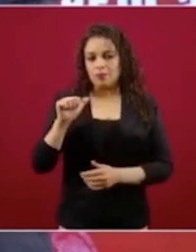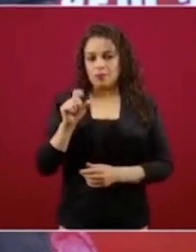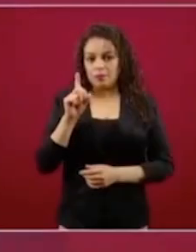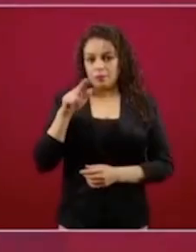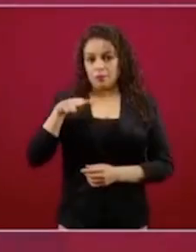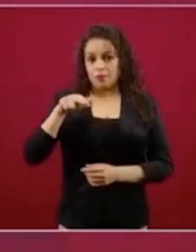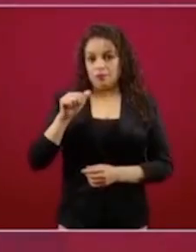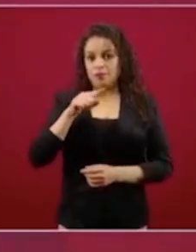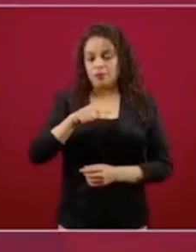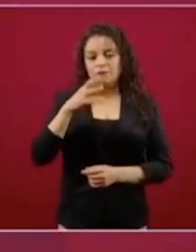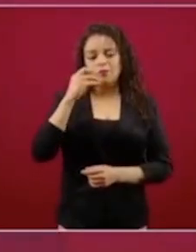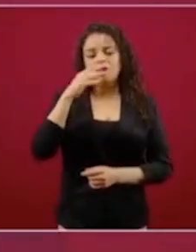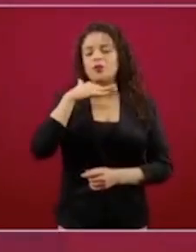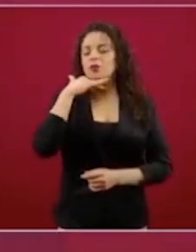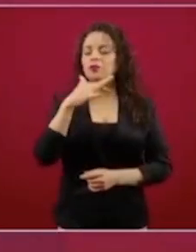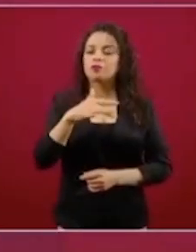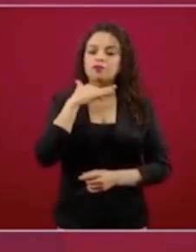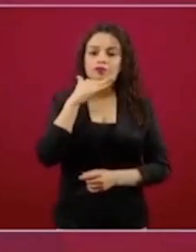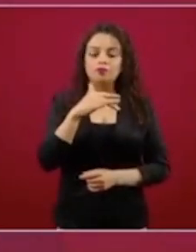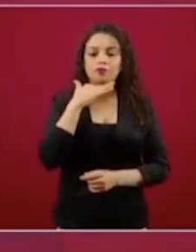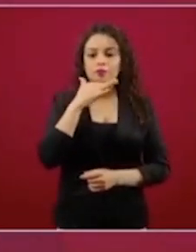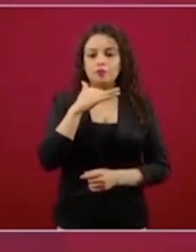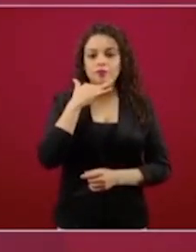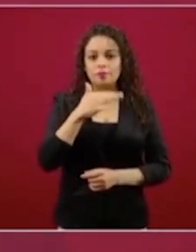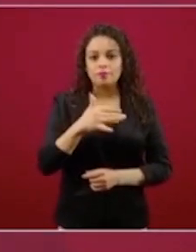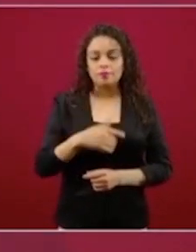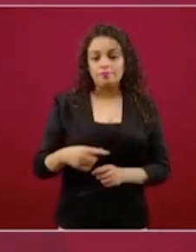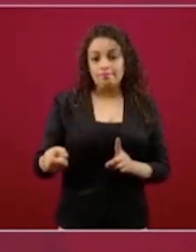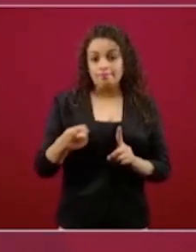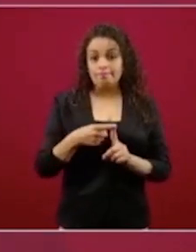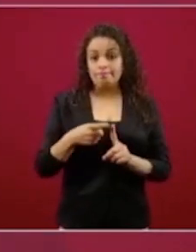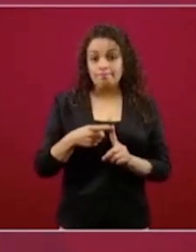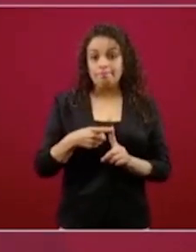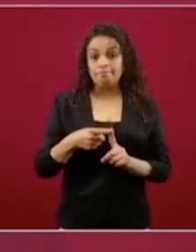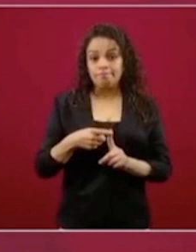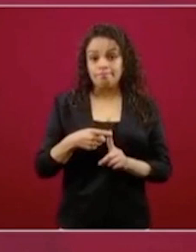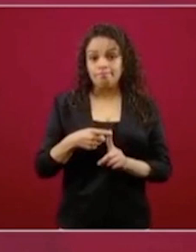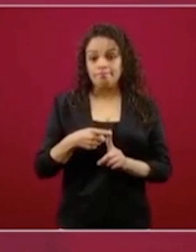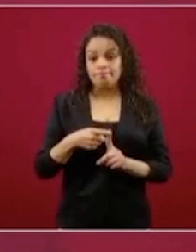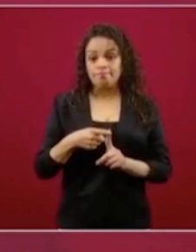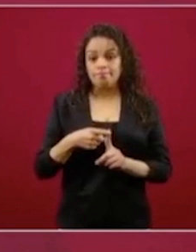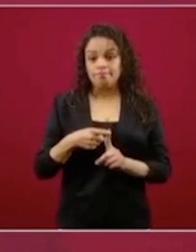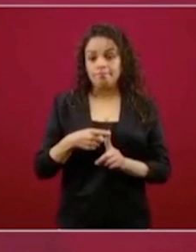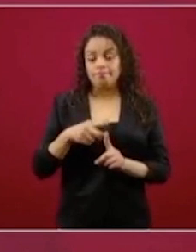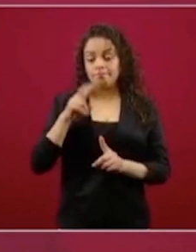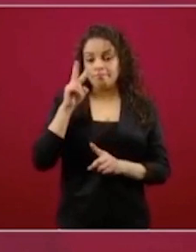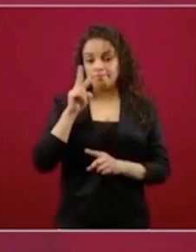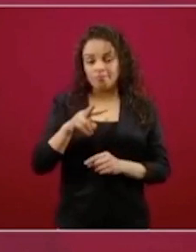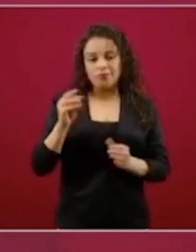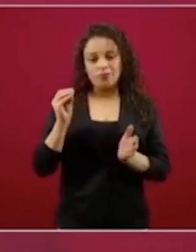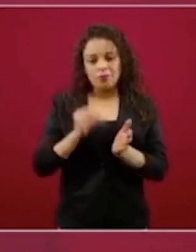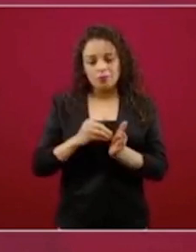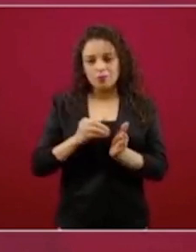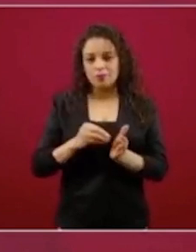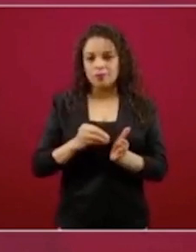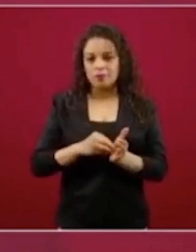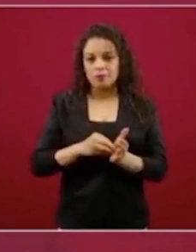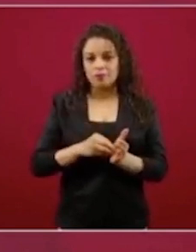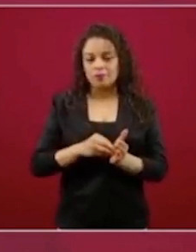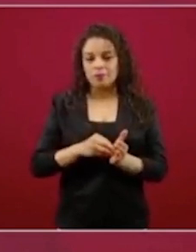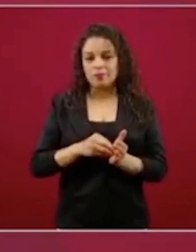Una es el influyentismo, que desgraciadamente todavía